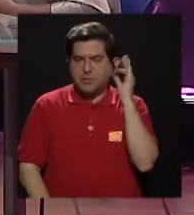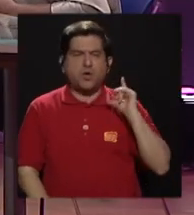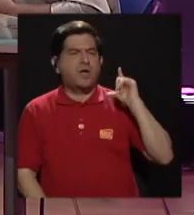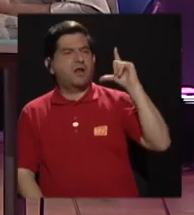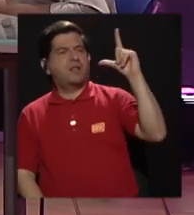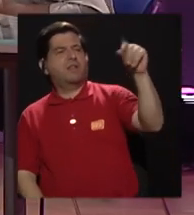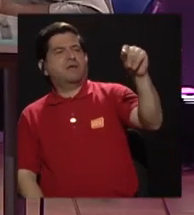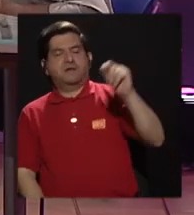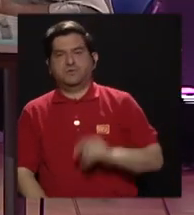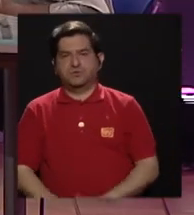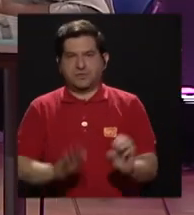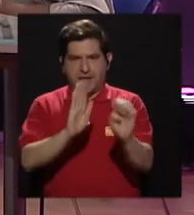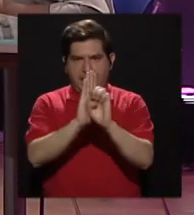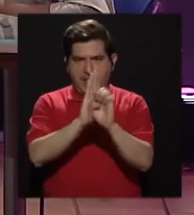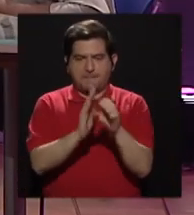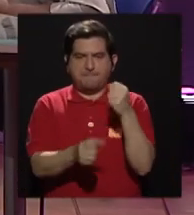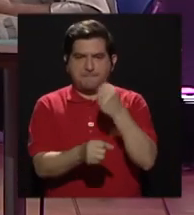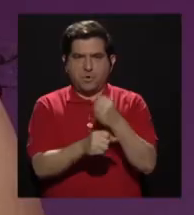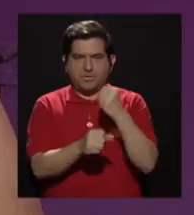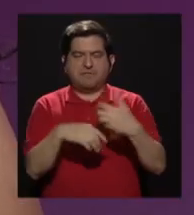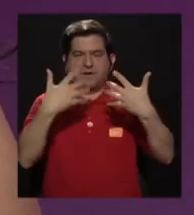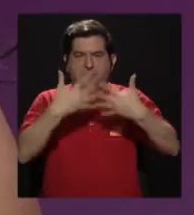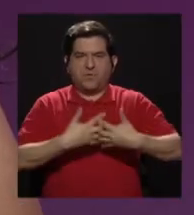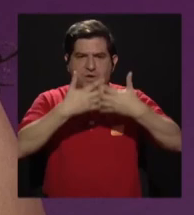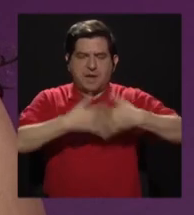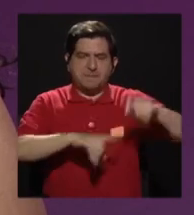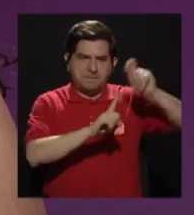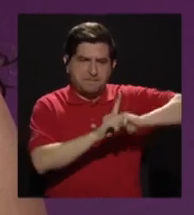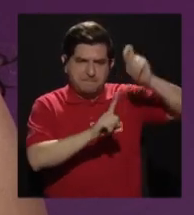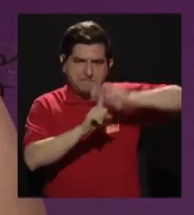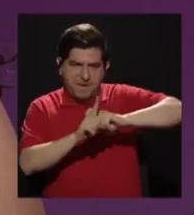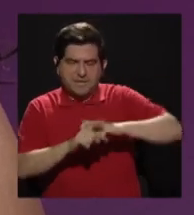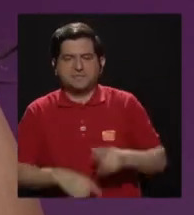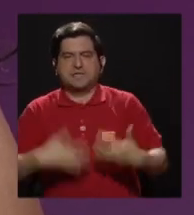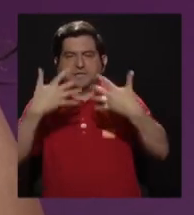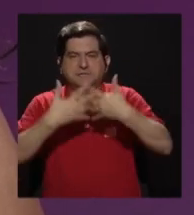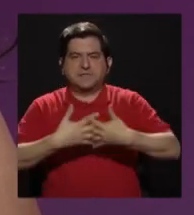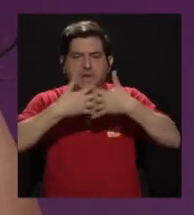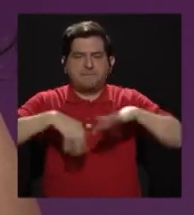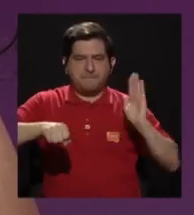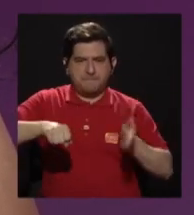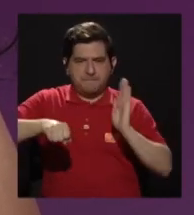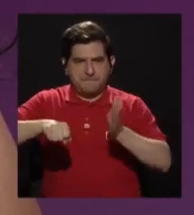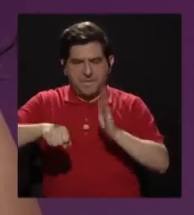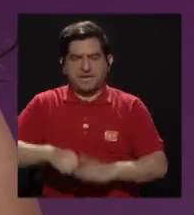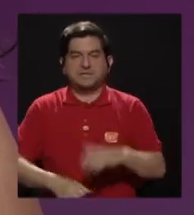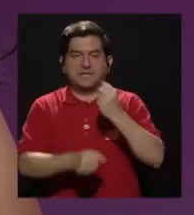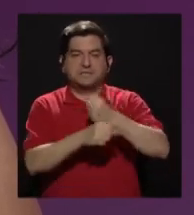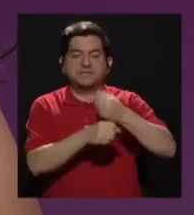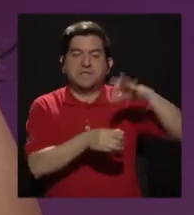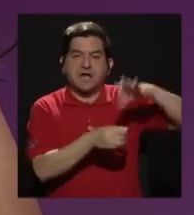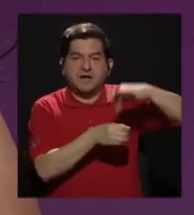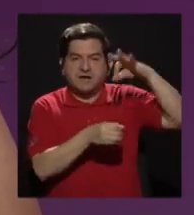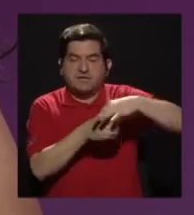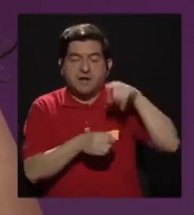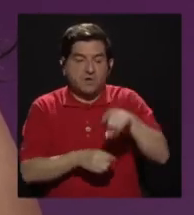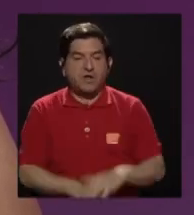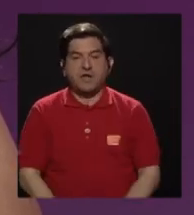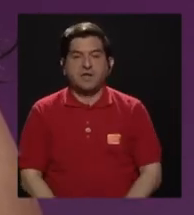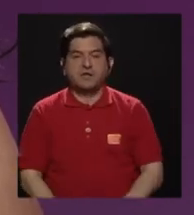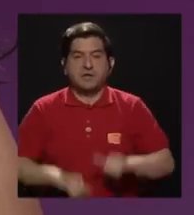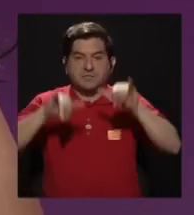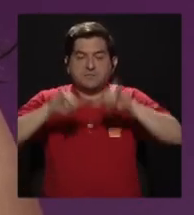rurales. Por ejemplo, en el empleo en las bananeras, el empleo en las piñeras, que son labores agrícolas que muchas de ellas sostienen